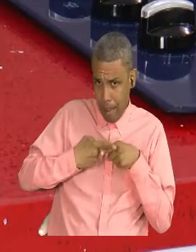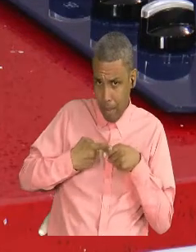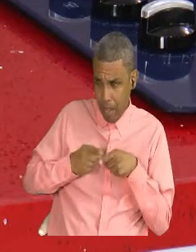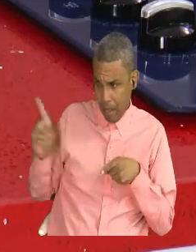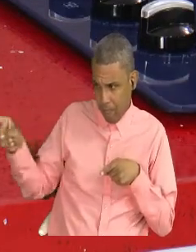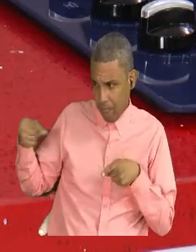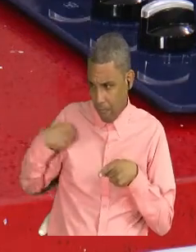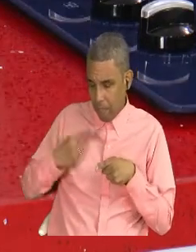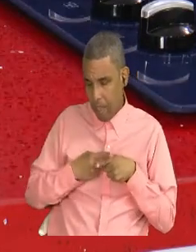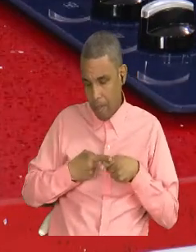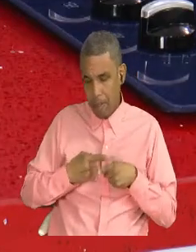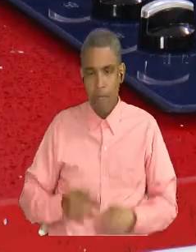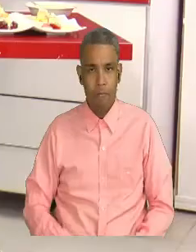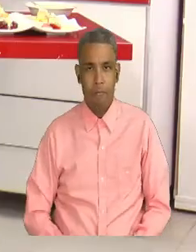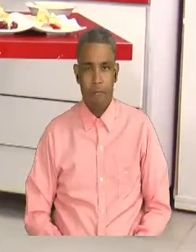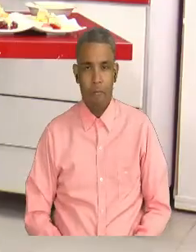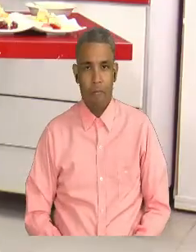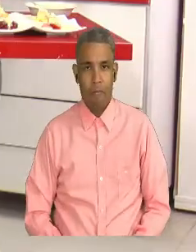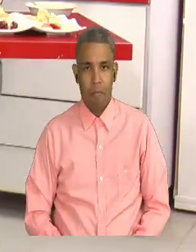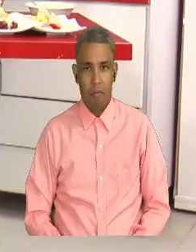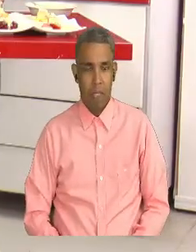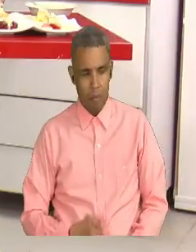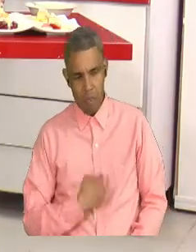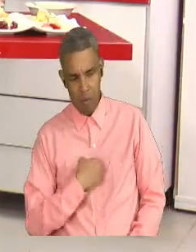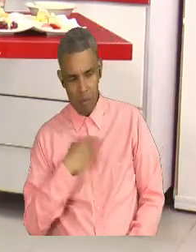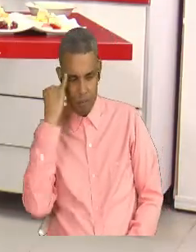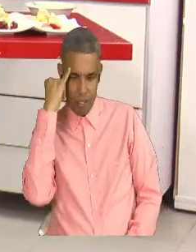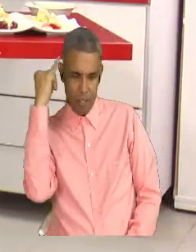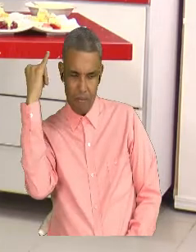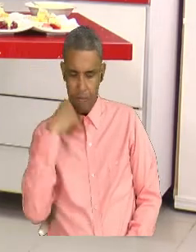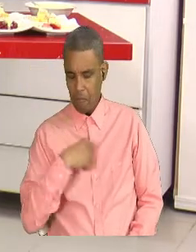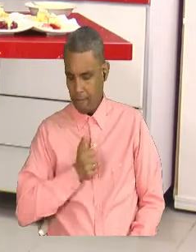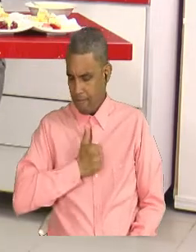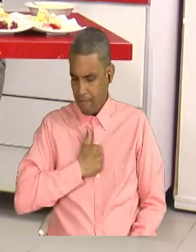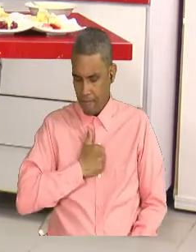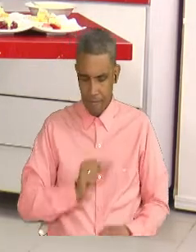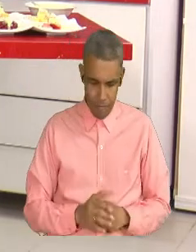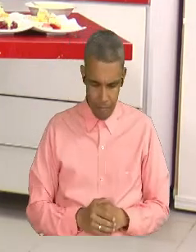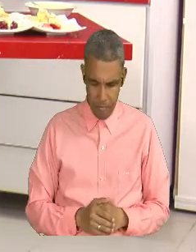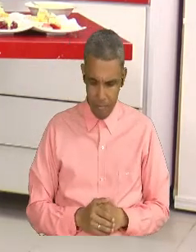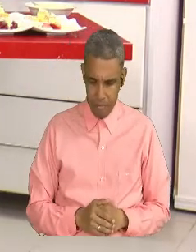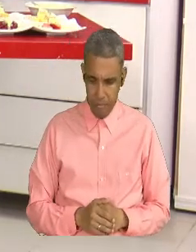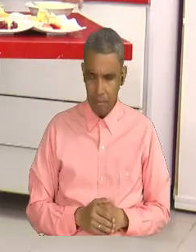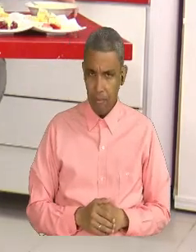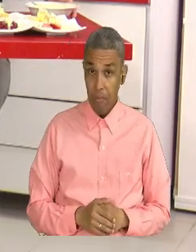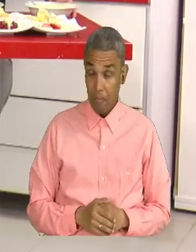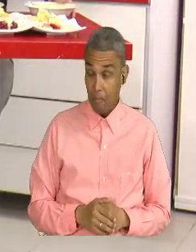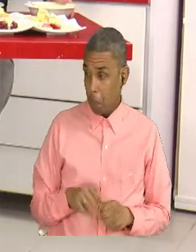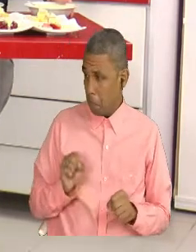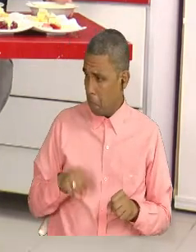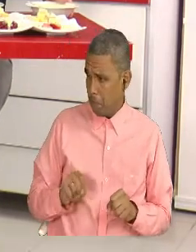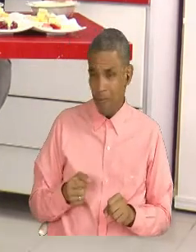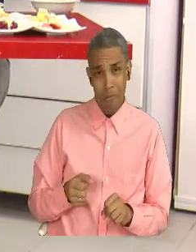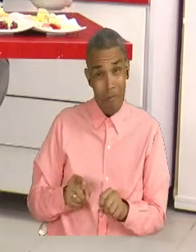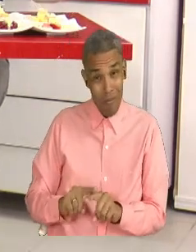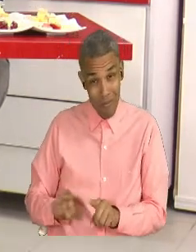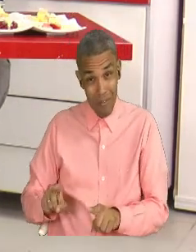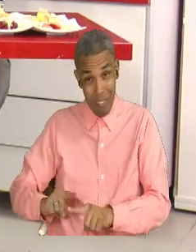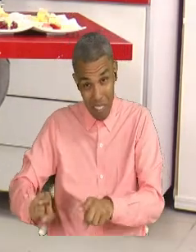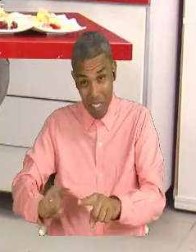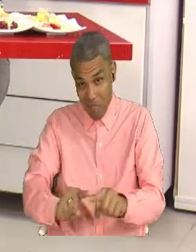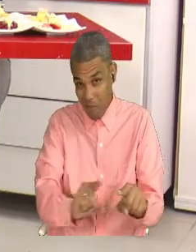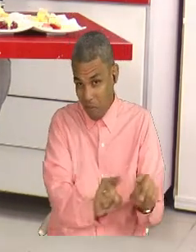mientras tanto sí estoy haciendo mi ensamble como normalmente Sí, también es agradable. Igual se me